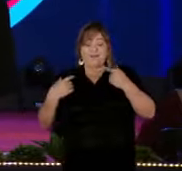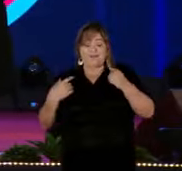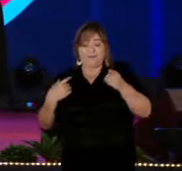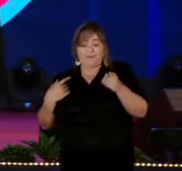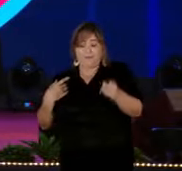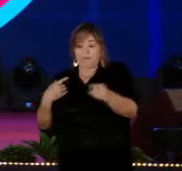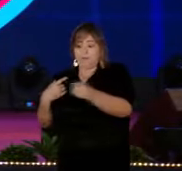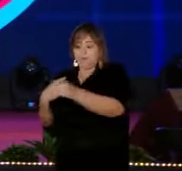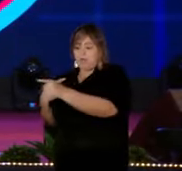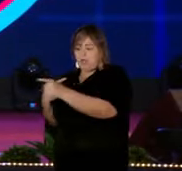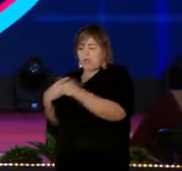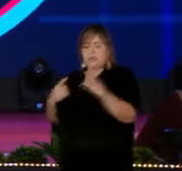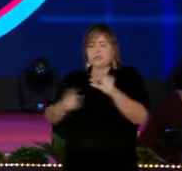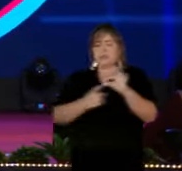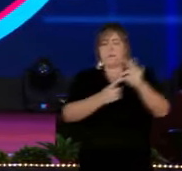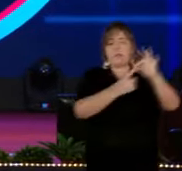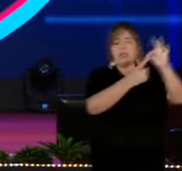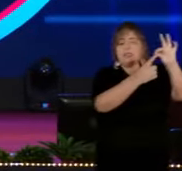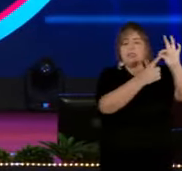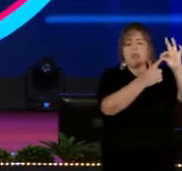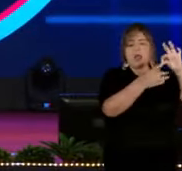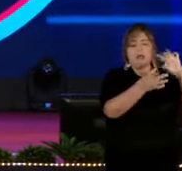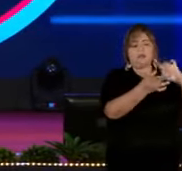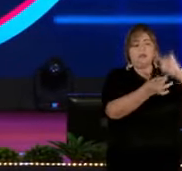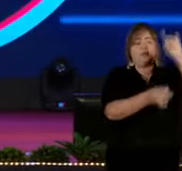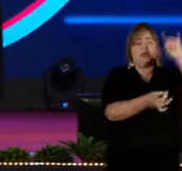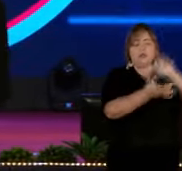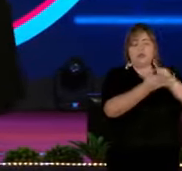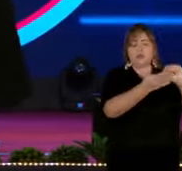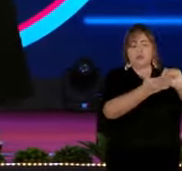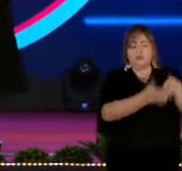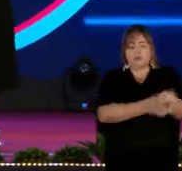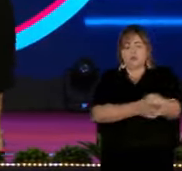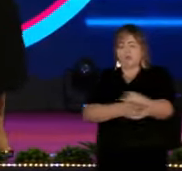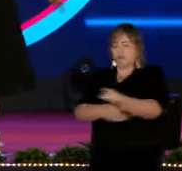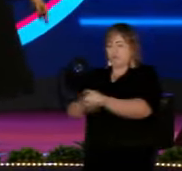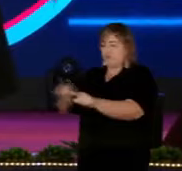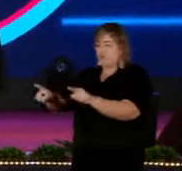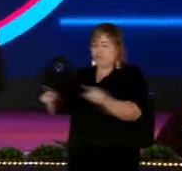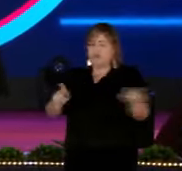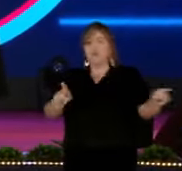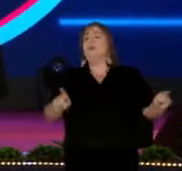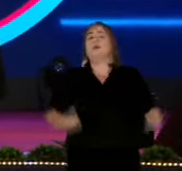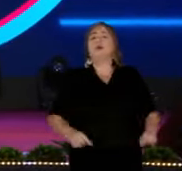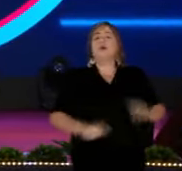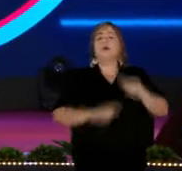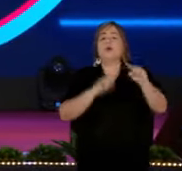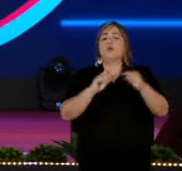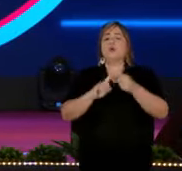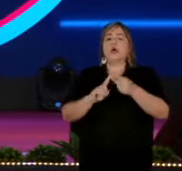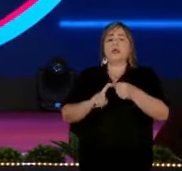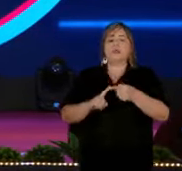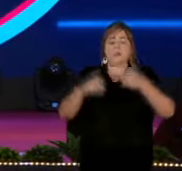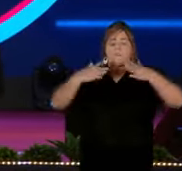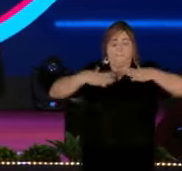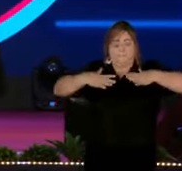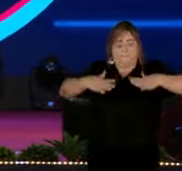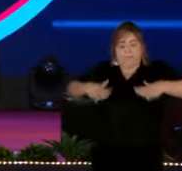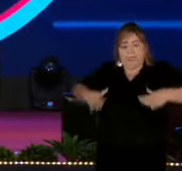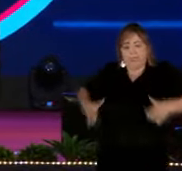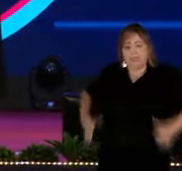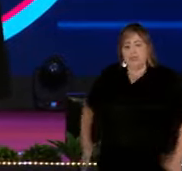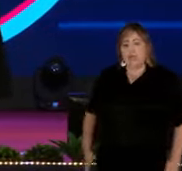una vestidura no terrenal, sino espiritual. Y cabachanda. Y cuando se viste uno de una